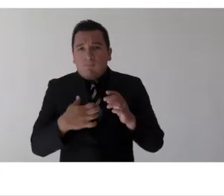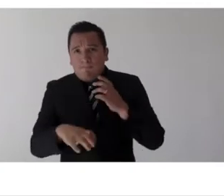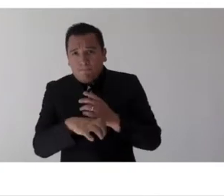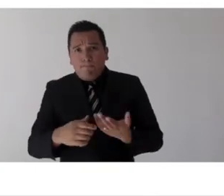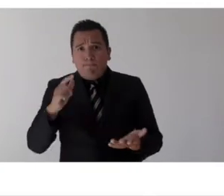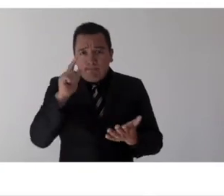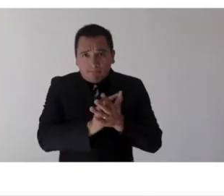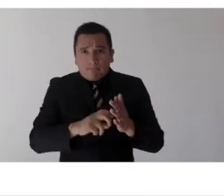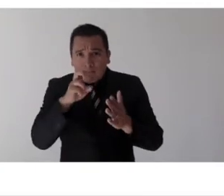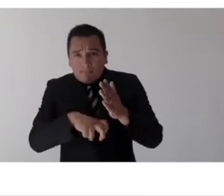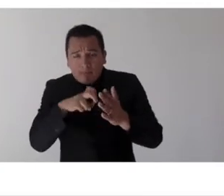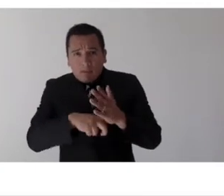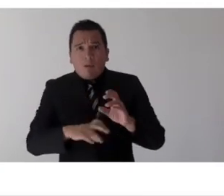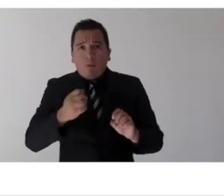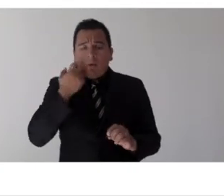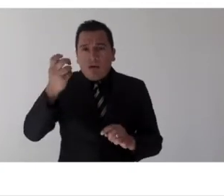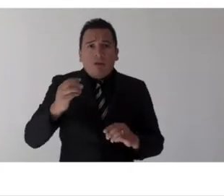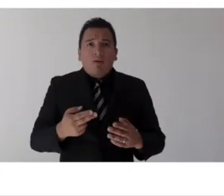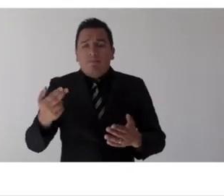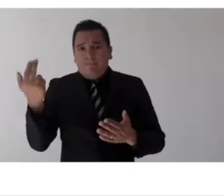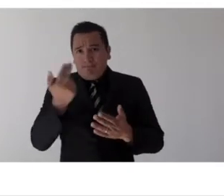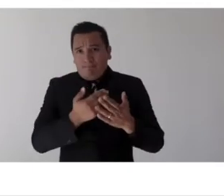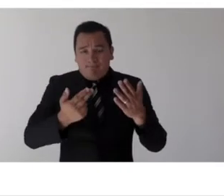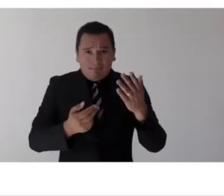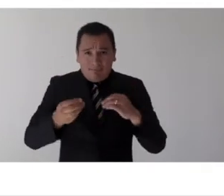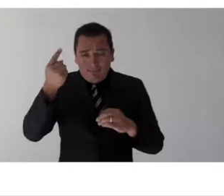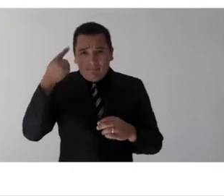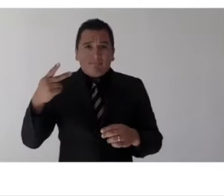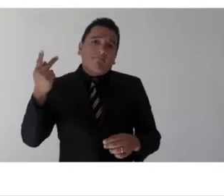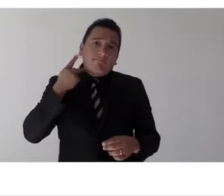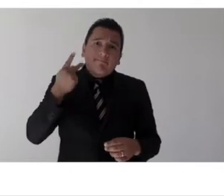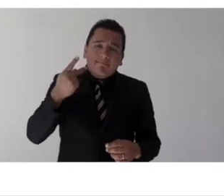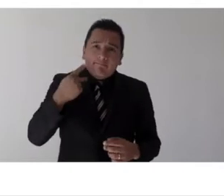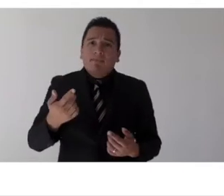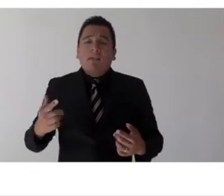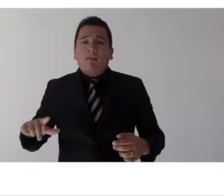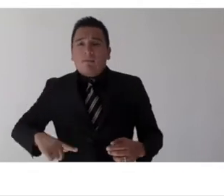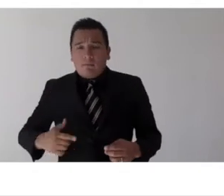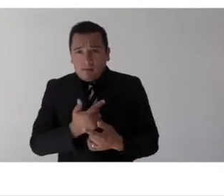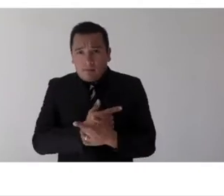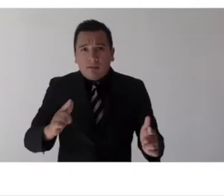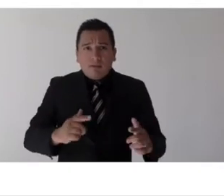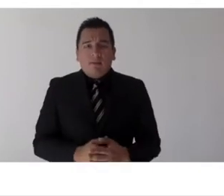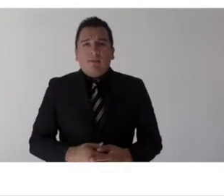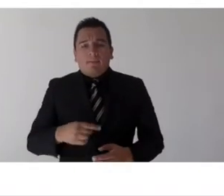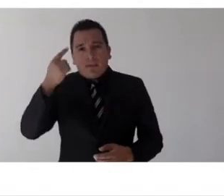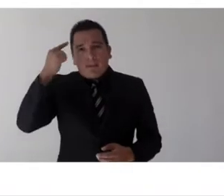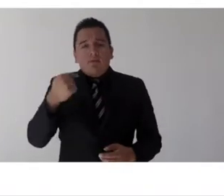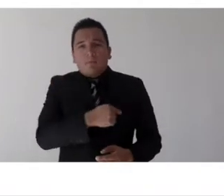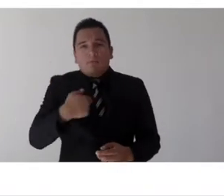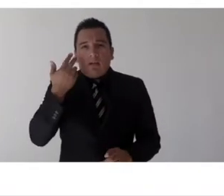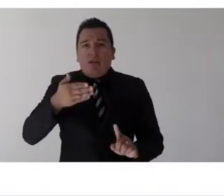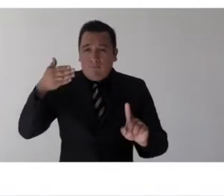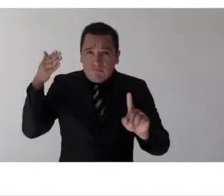grandes diseños de política pública, con la expectativa de que a partir del diseño de las reglas del juego todo